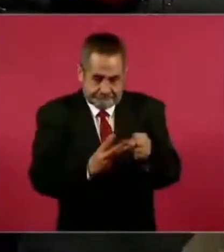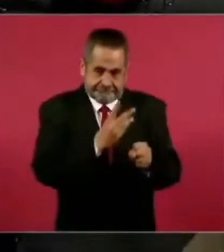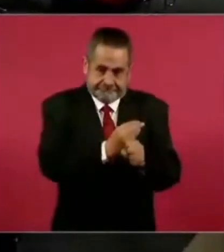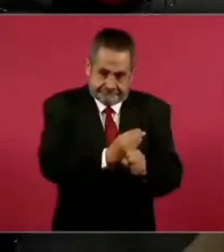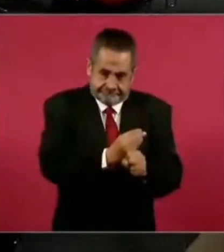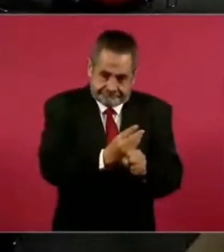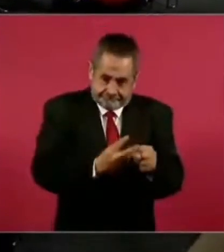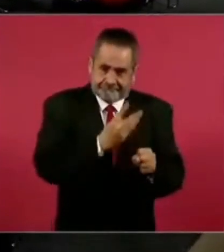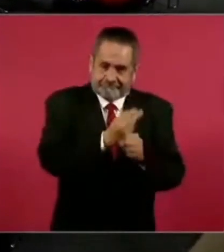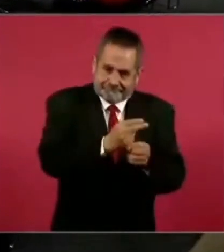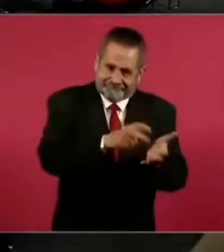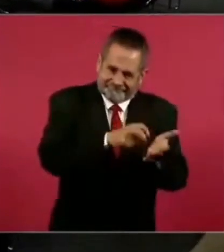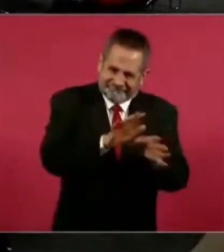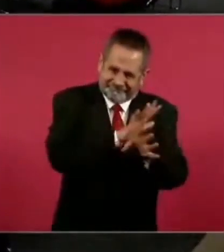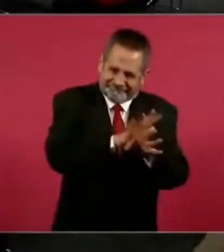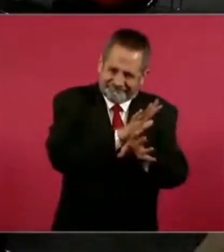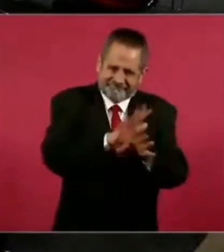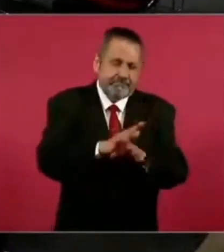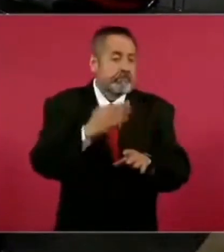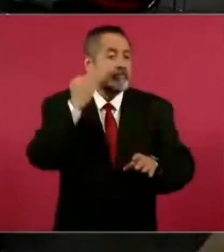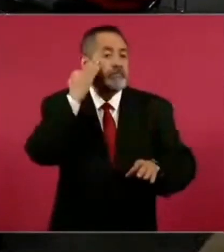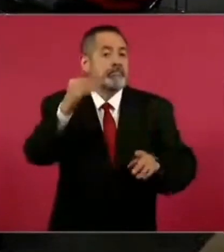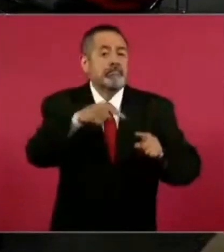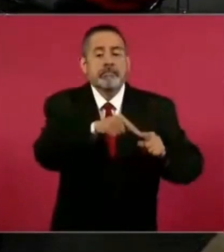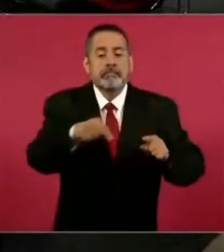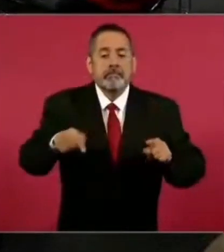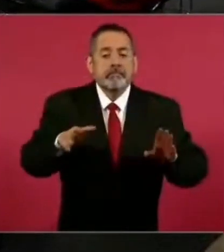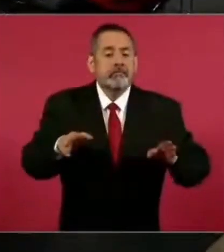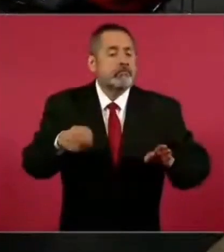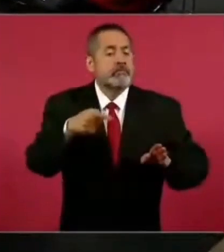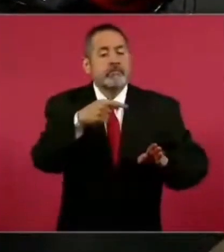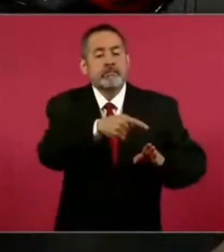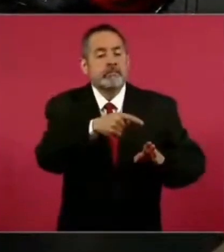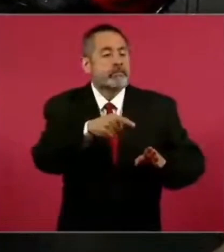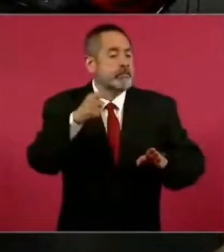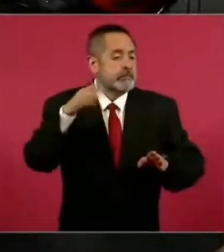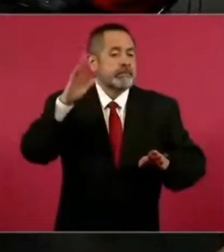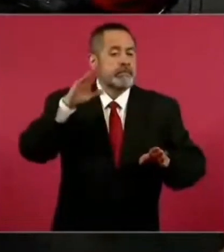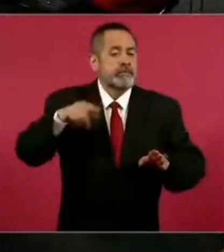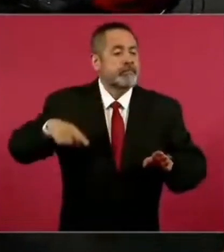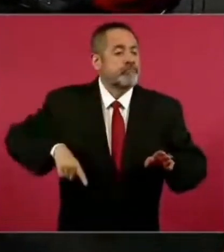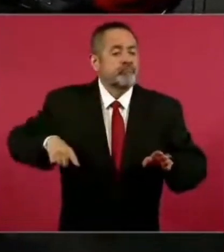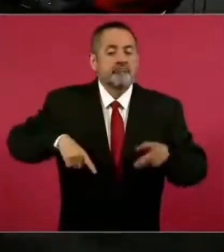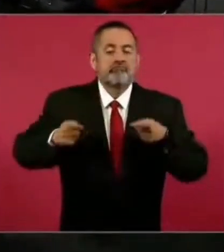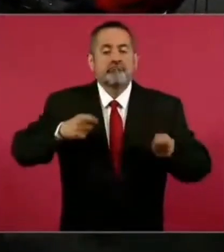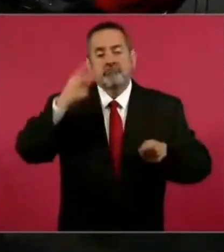en el periodo en que dominaban México